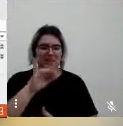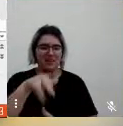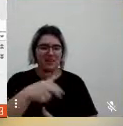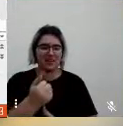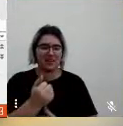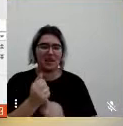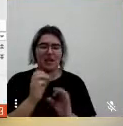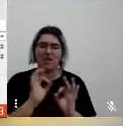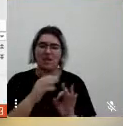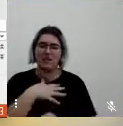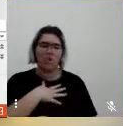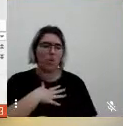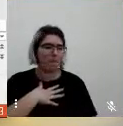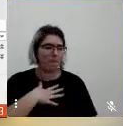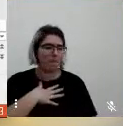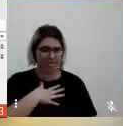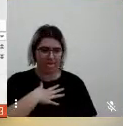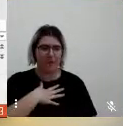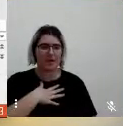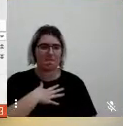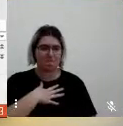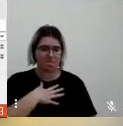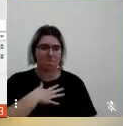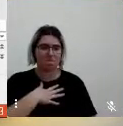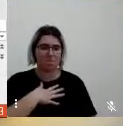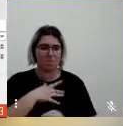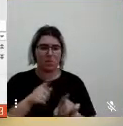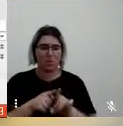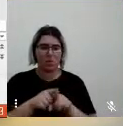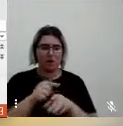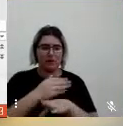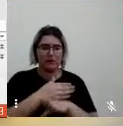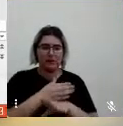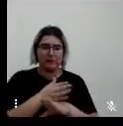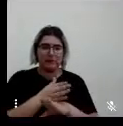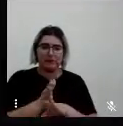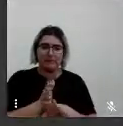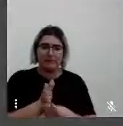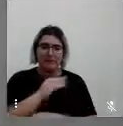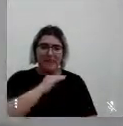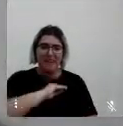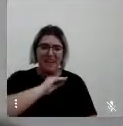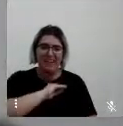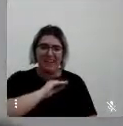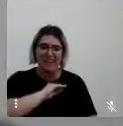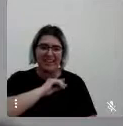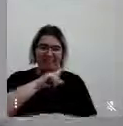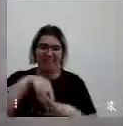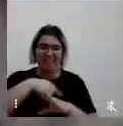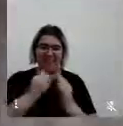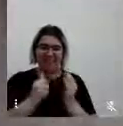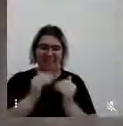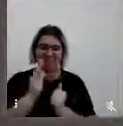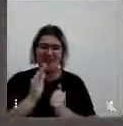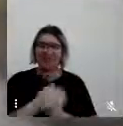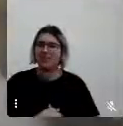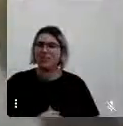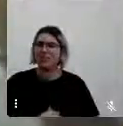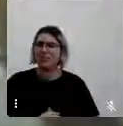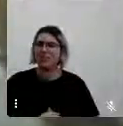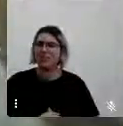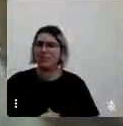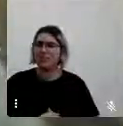un placer y sí que os voy a hacer, bueno, nos hemos pasado bastante de la horita. Entonces, Cristina, ha sido un